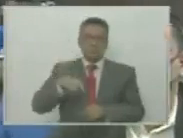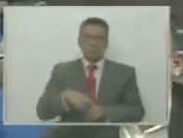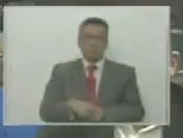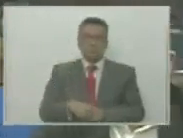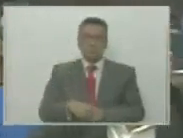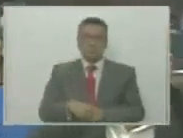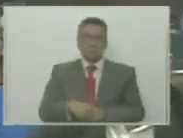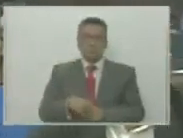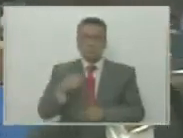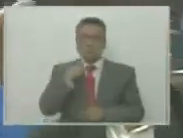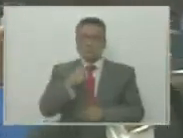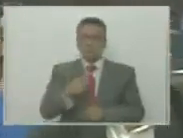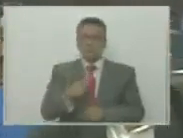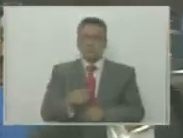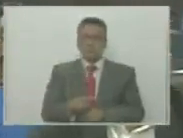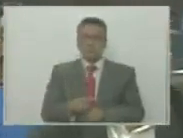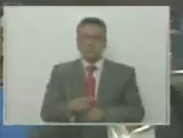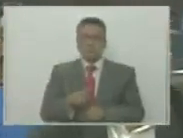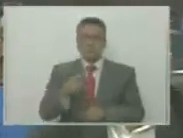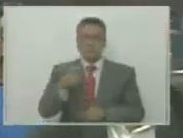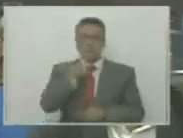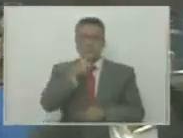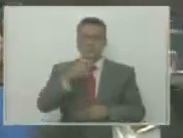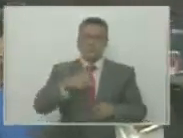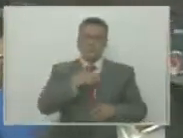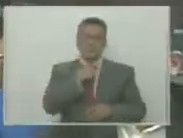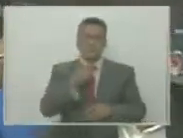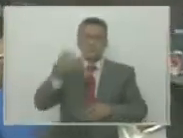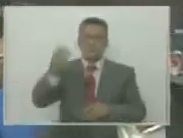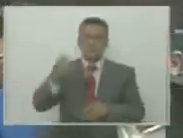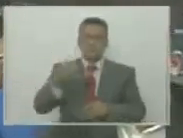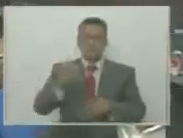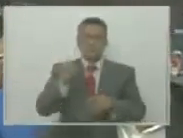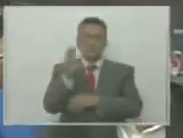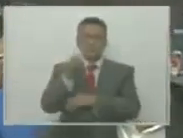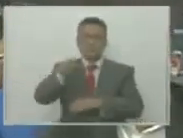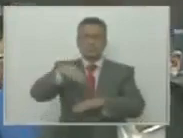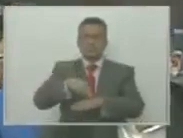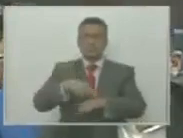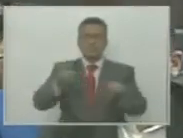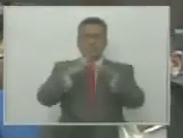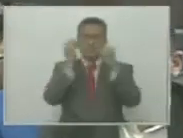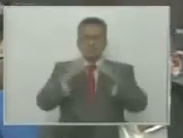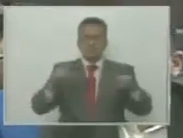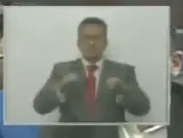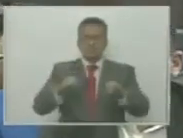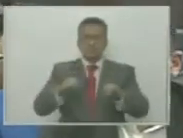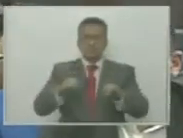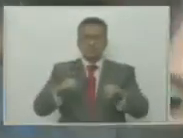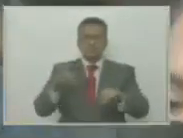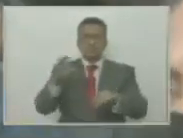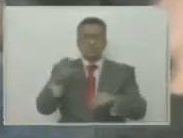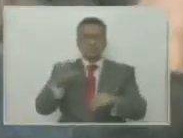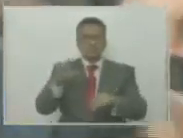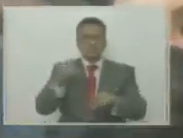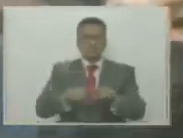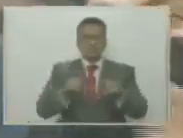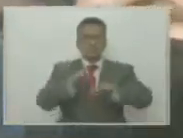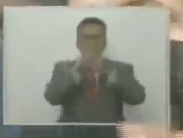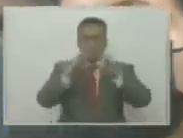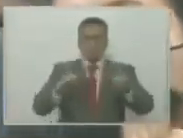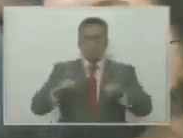le vamos a decir en un coro por parte de la Asamblea Nacional, ¡feliz cumpleaños, Caracas! ¡Feliz